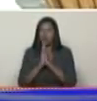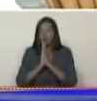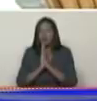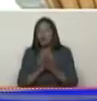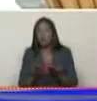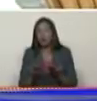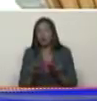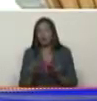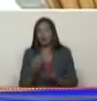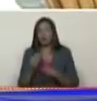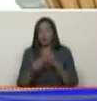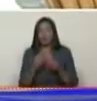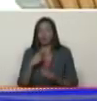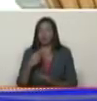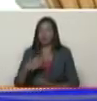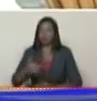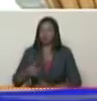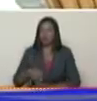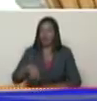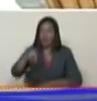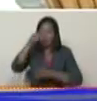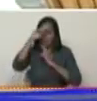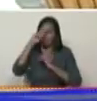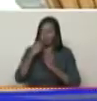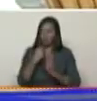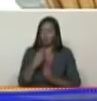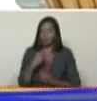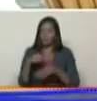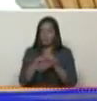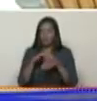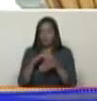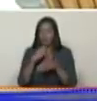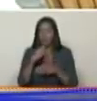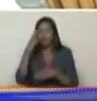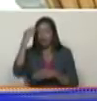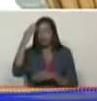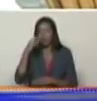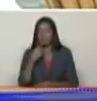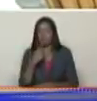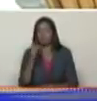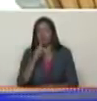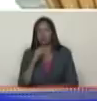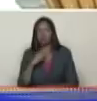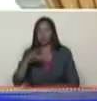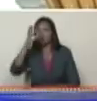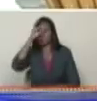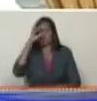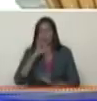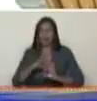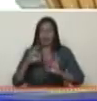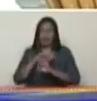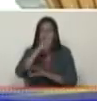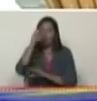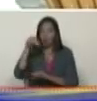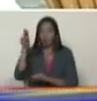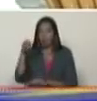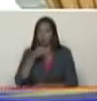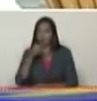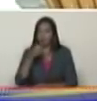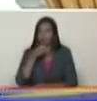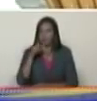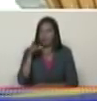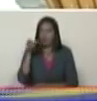Dios, arrepiéntase, pídale perdón a Dios por mentir. Usted no sabe nada de lo que pasó en Noruega para que declare. Vi